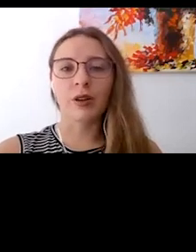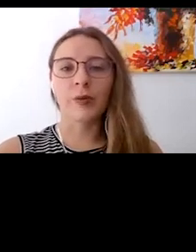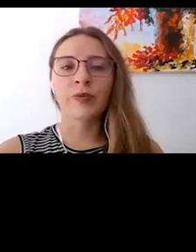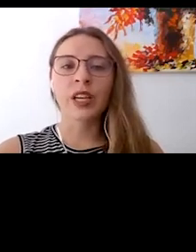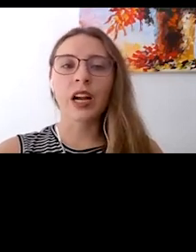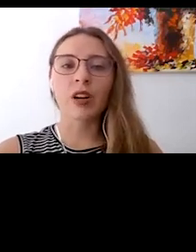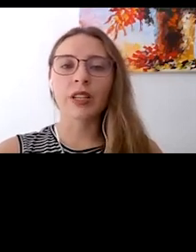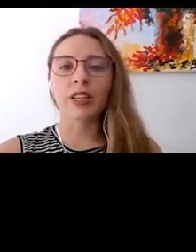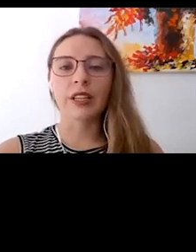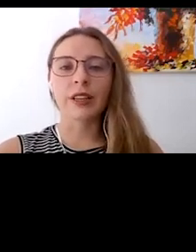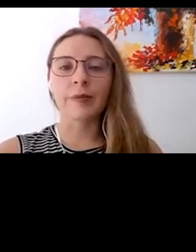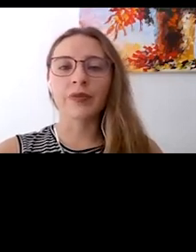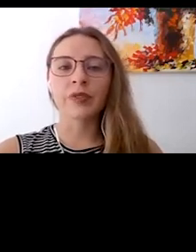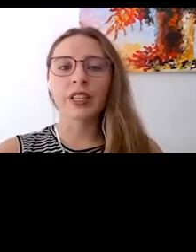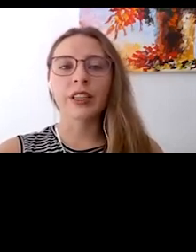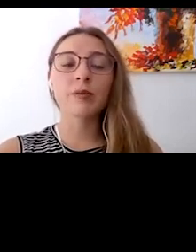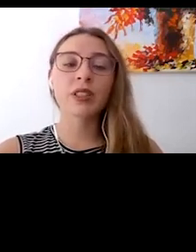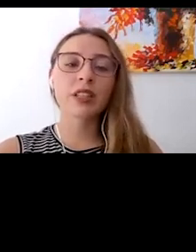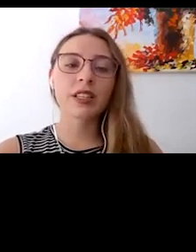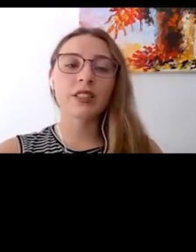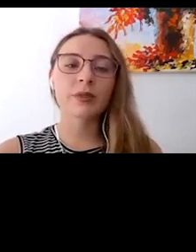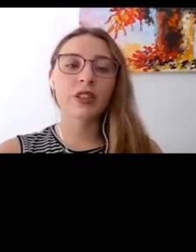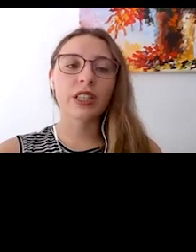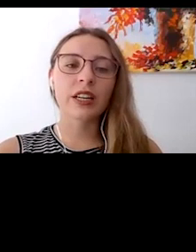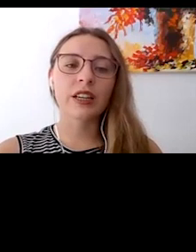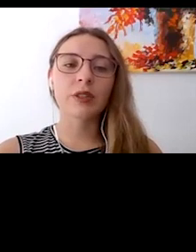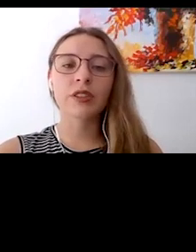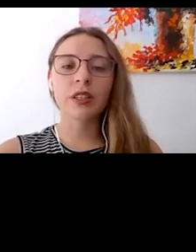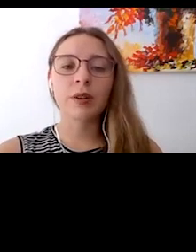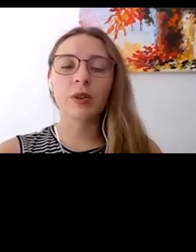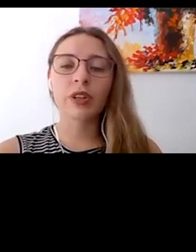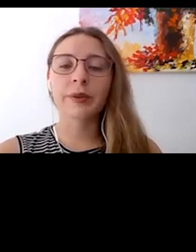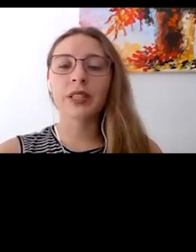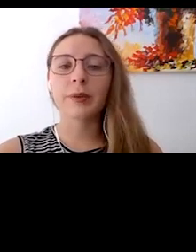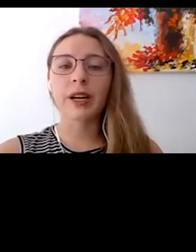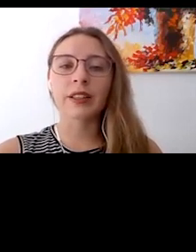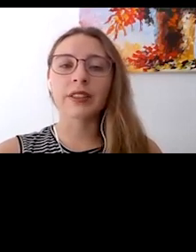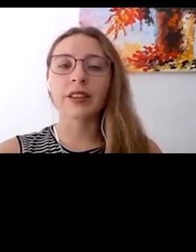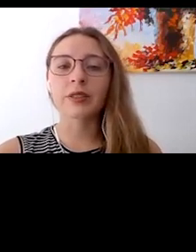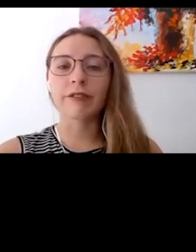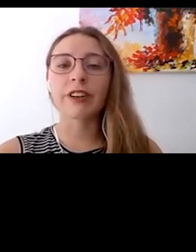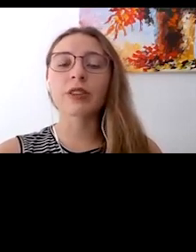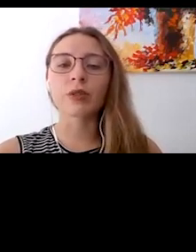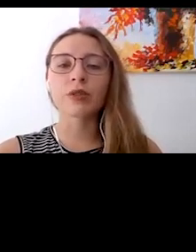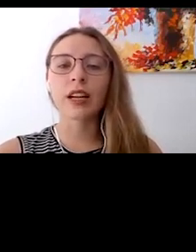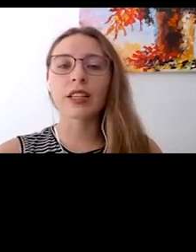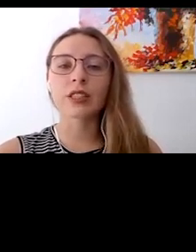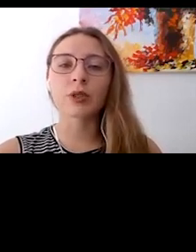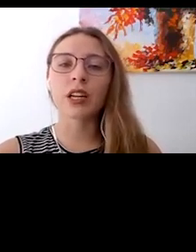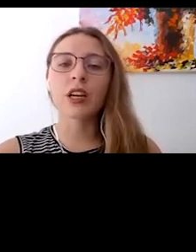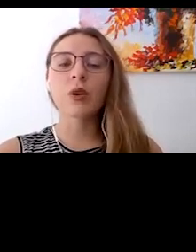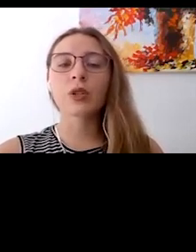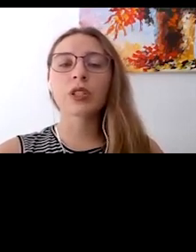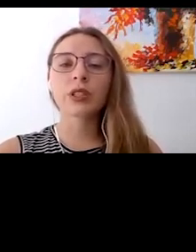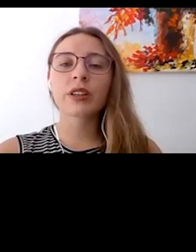de Trabajo. Ahora bien, es importante hacer mención que el Reglamento Interior de Trabajo únicamente va a tener efectos legales como